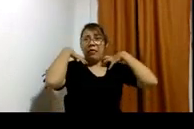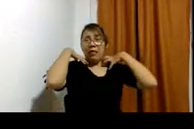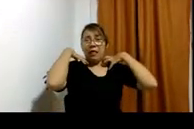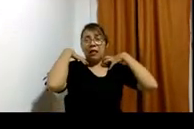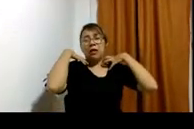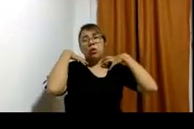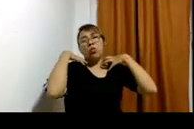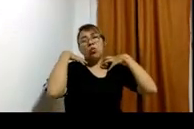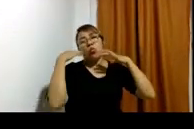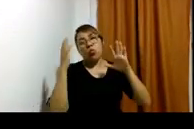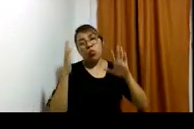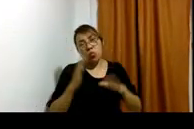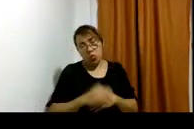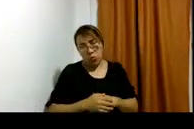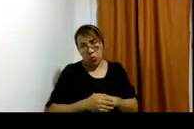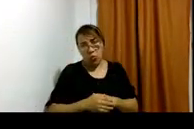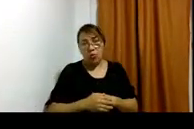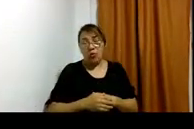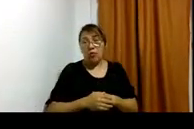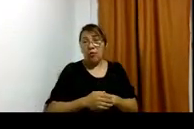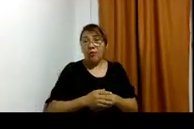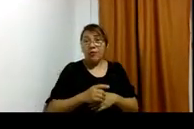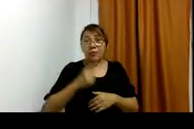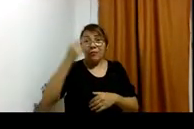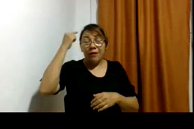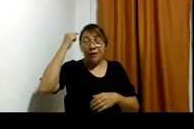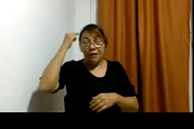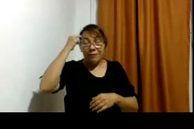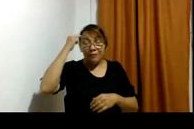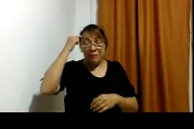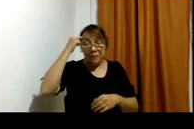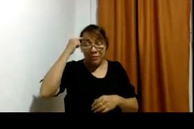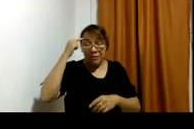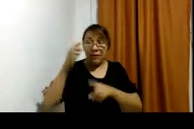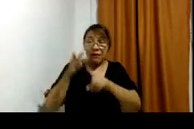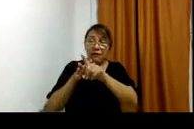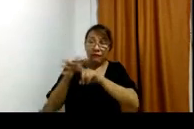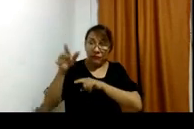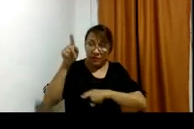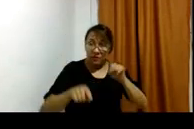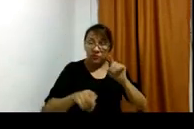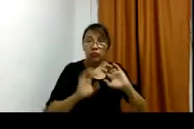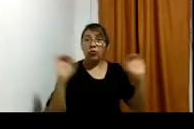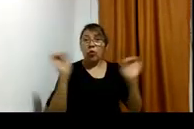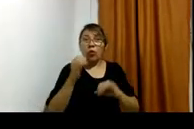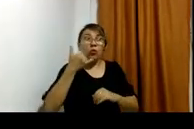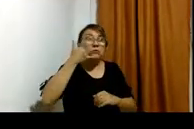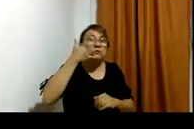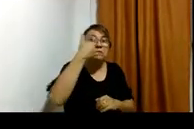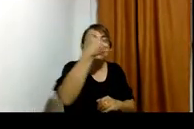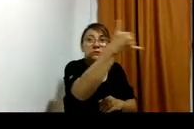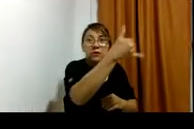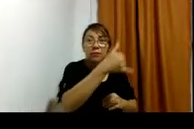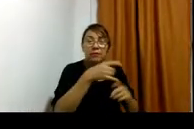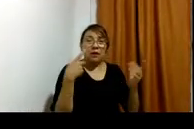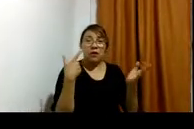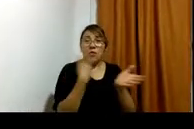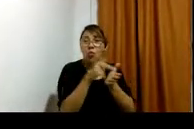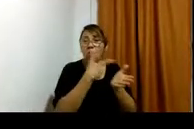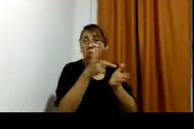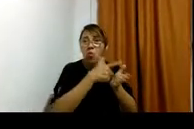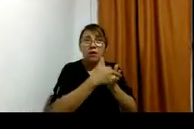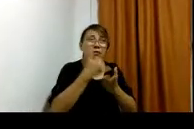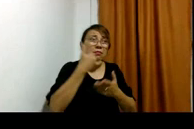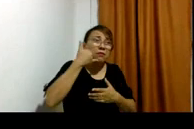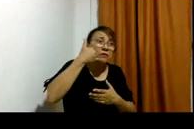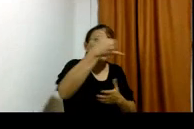haber más de una persona con afectación mental. Llamar a emergencias en el momento inadecuado. Cuando ya lo llamamos es cuando